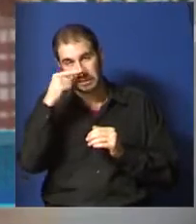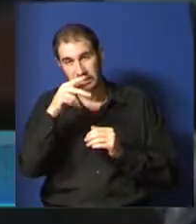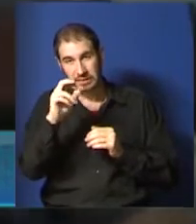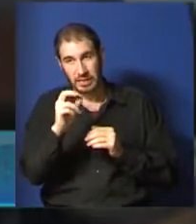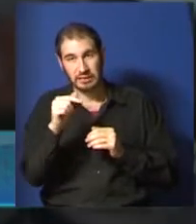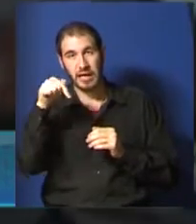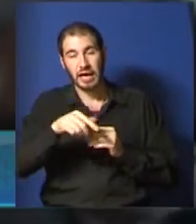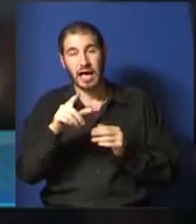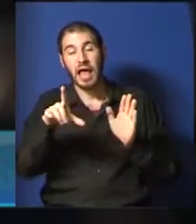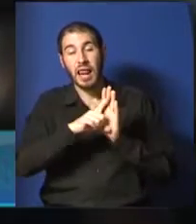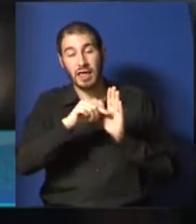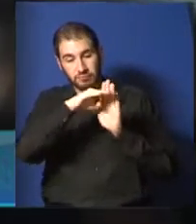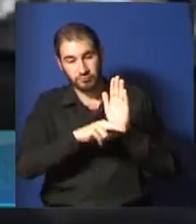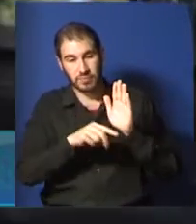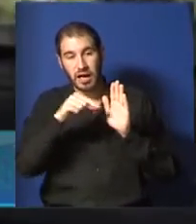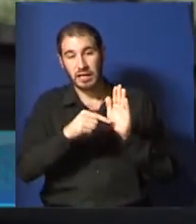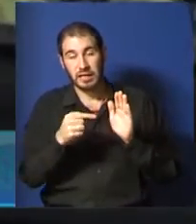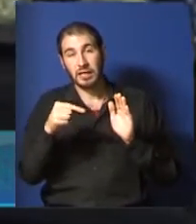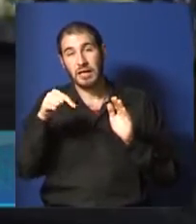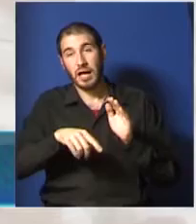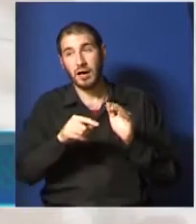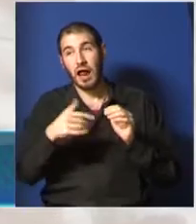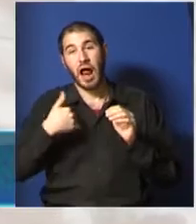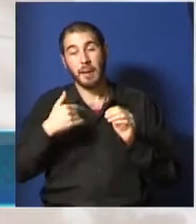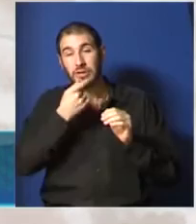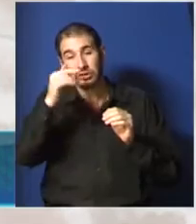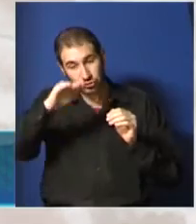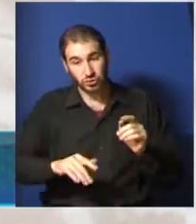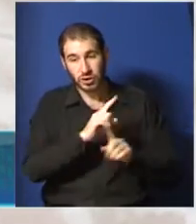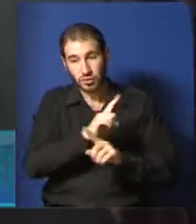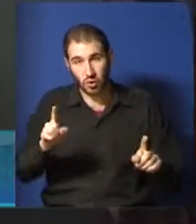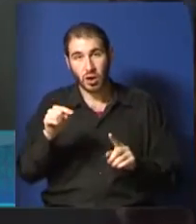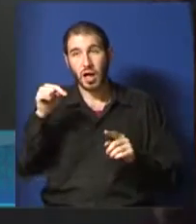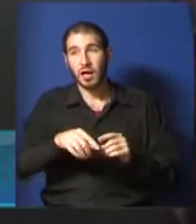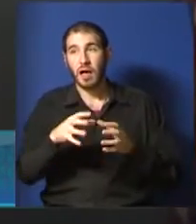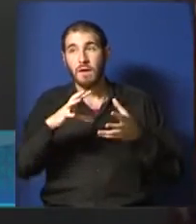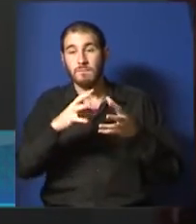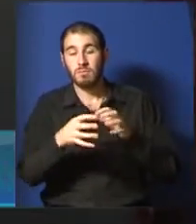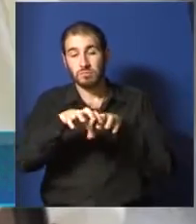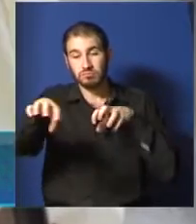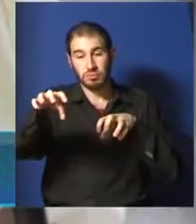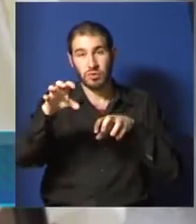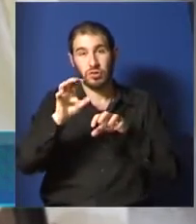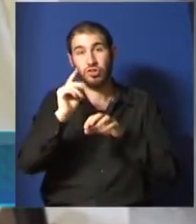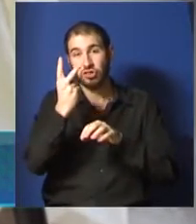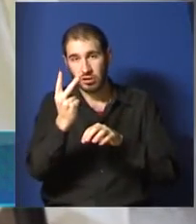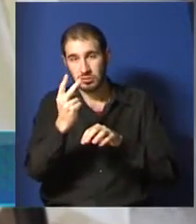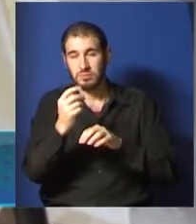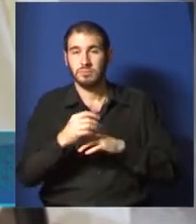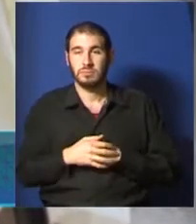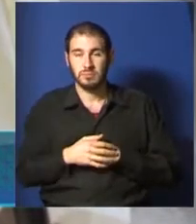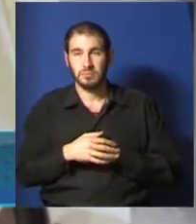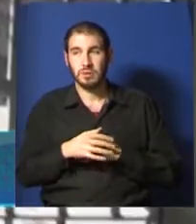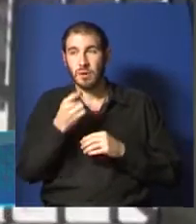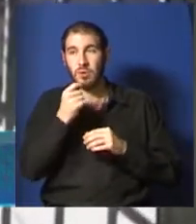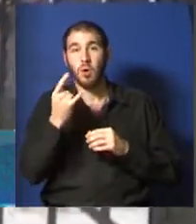el Código Procesal Penal, que lamentablemente todavía no rige en toda la provincia, que todavía tenemos 2 circunscripciones, sí. Es decir, todo lo que